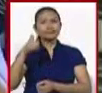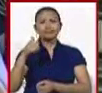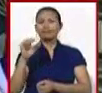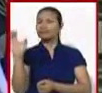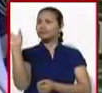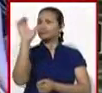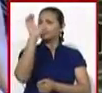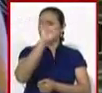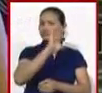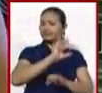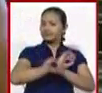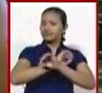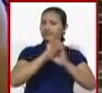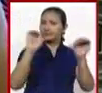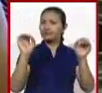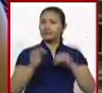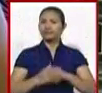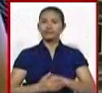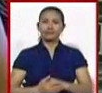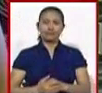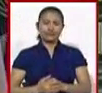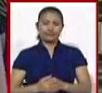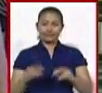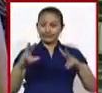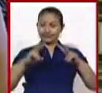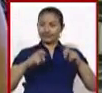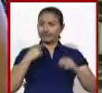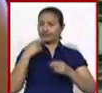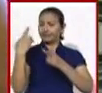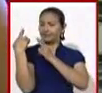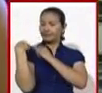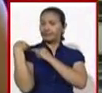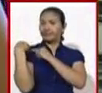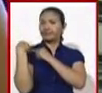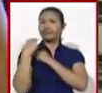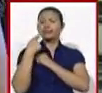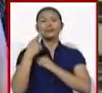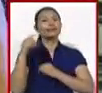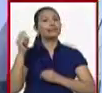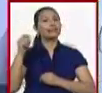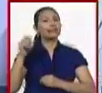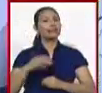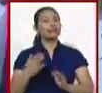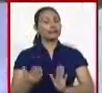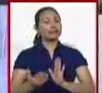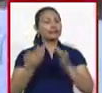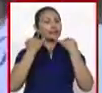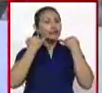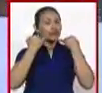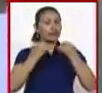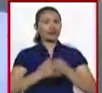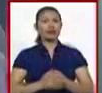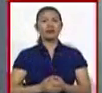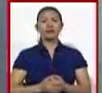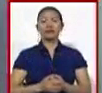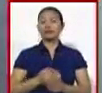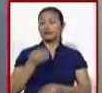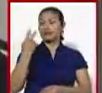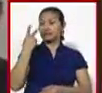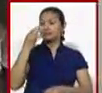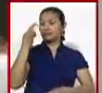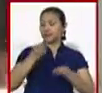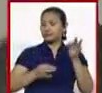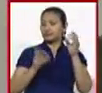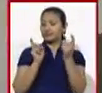es habida por el momento. El investigador asignado al caso tiene que presentar un informe a efectos de ver si la ha